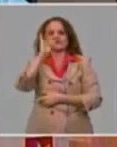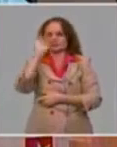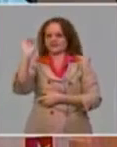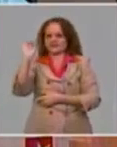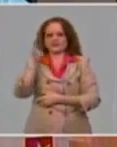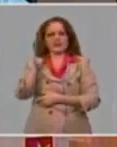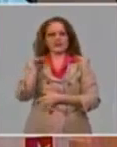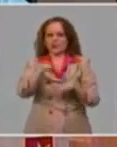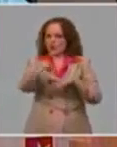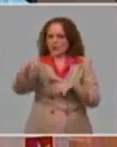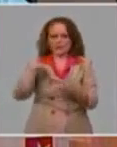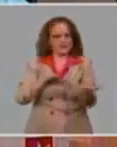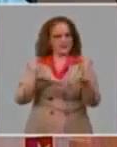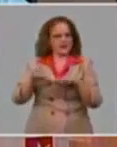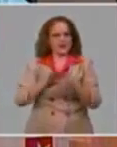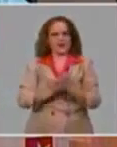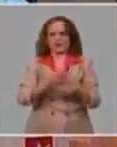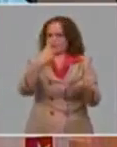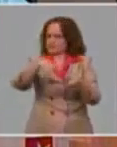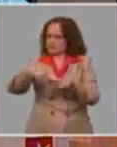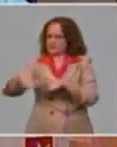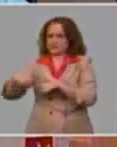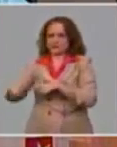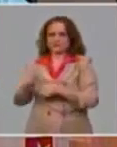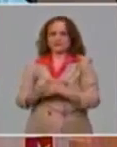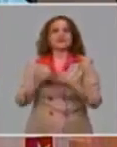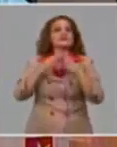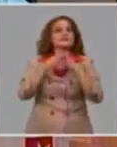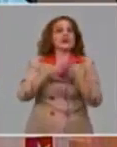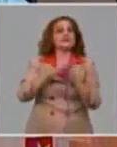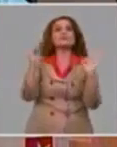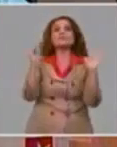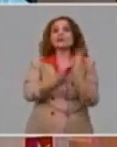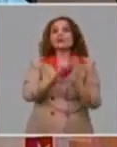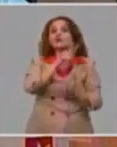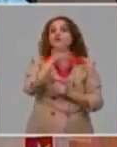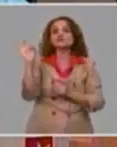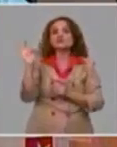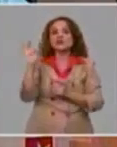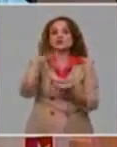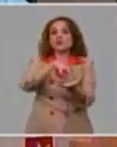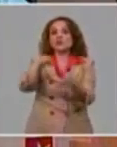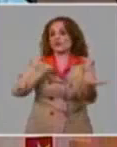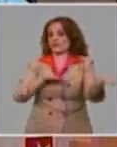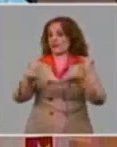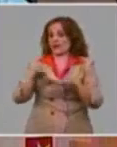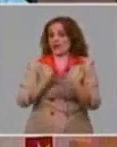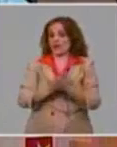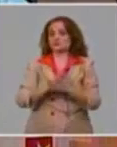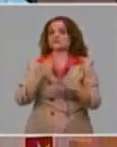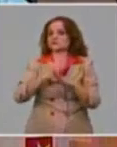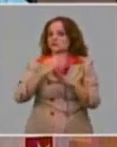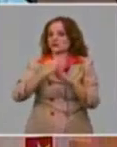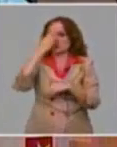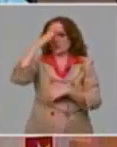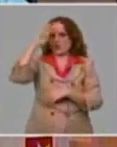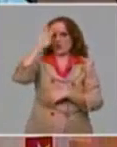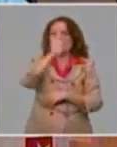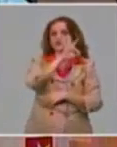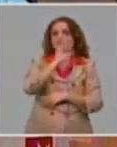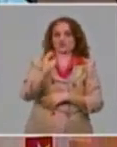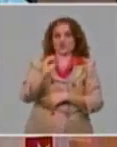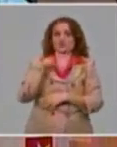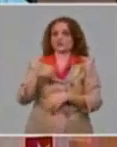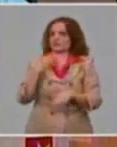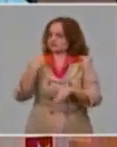Tunas 366, en Holguín 734, en Granma 1.200, en Santiago de Cuba 800, Guantánamo 280 y en la